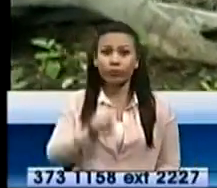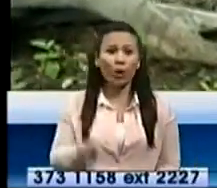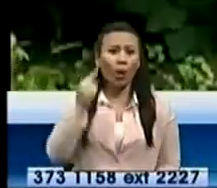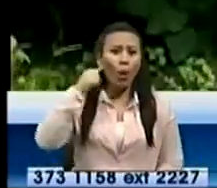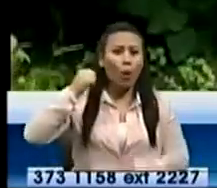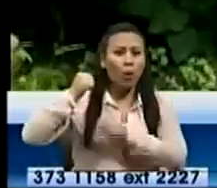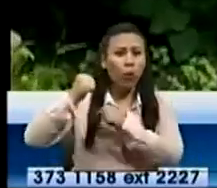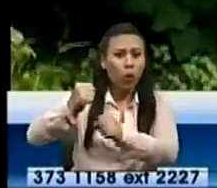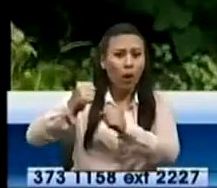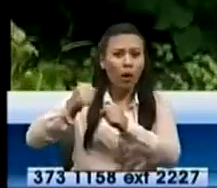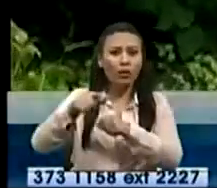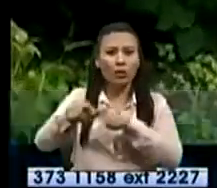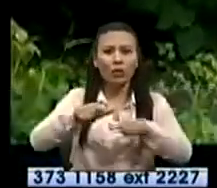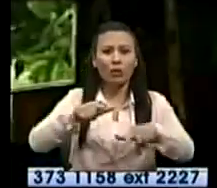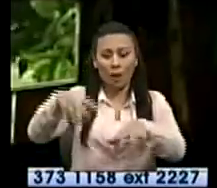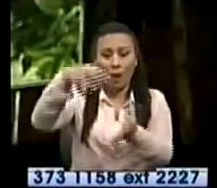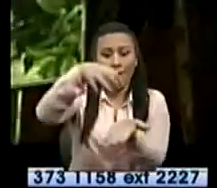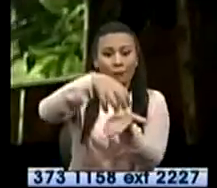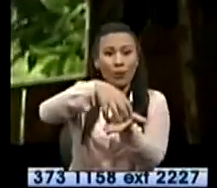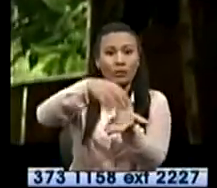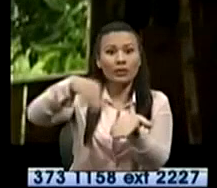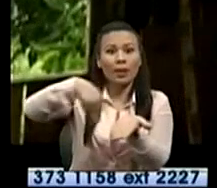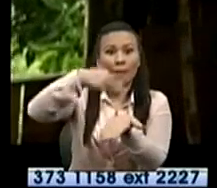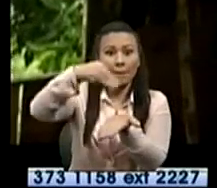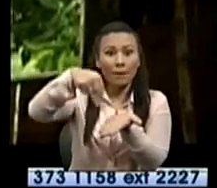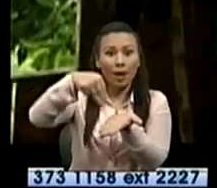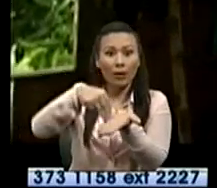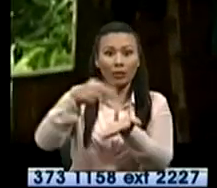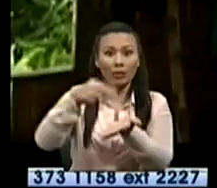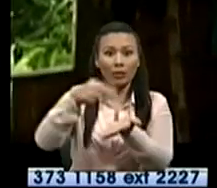truenos, los rayos. Desde la provincia de Manabí informó Johnny Armendáriz.